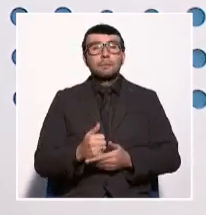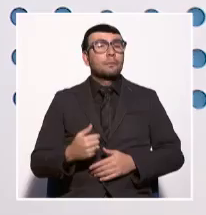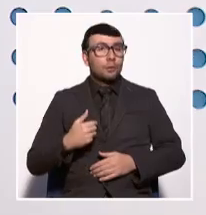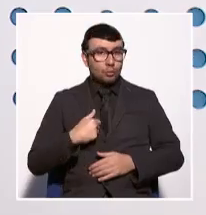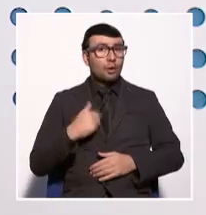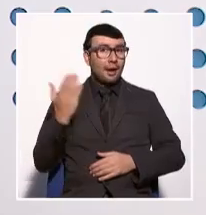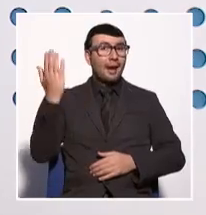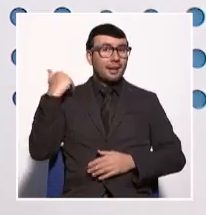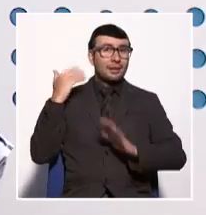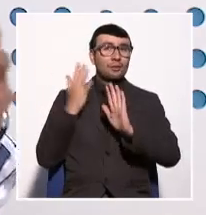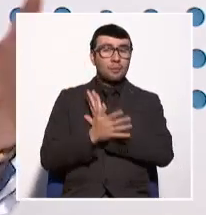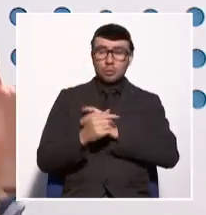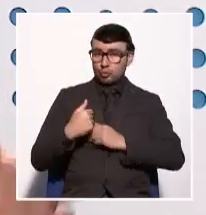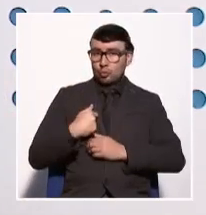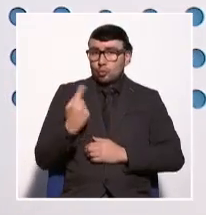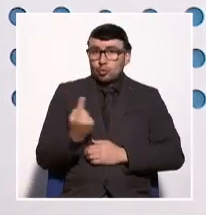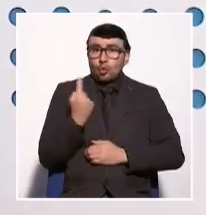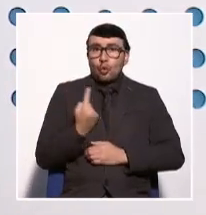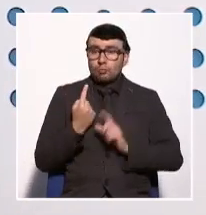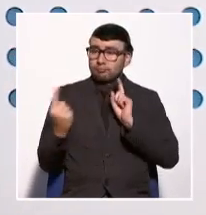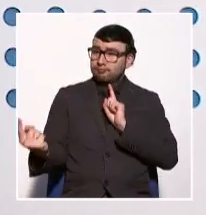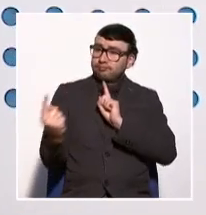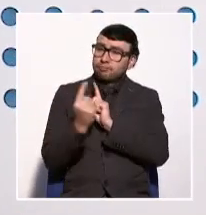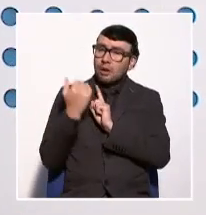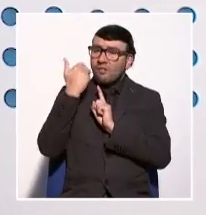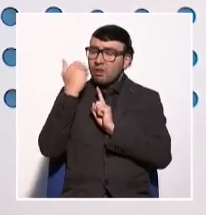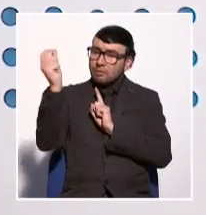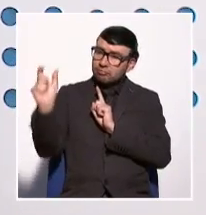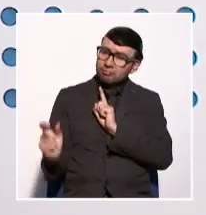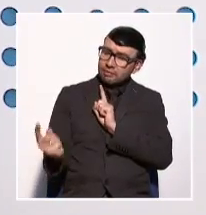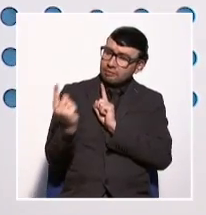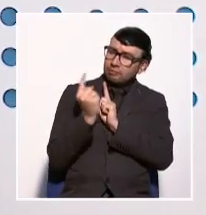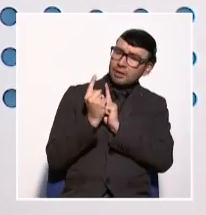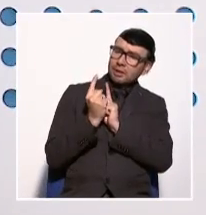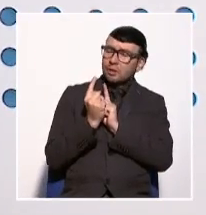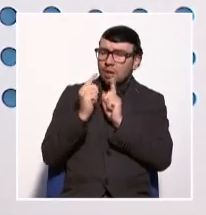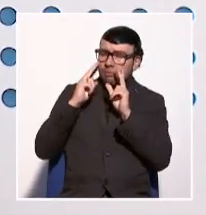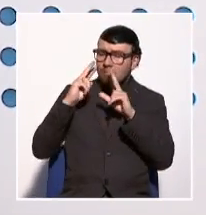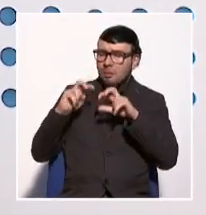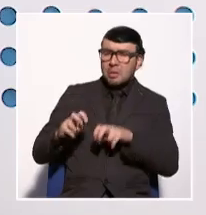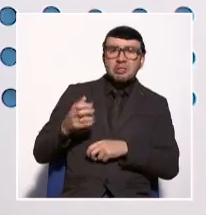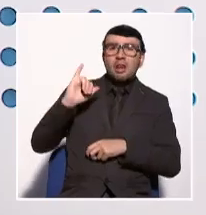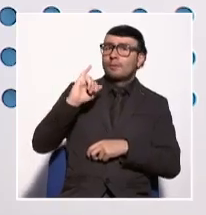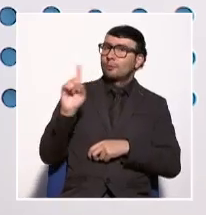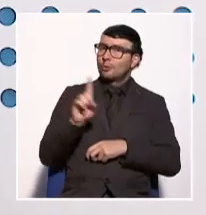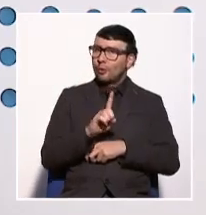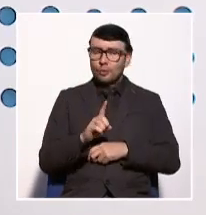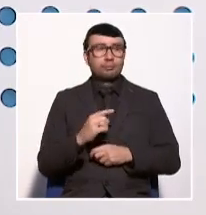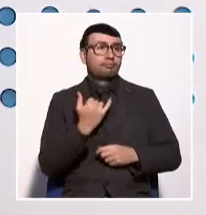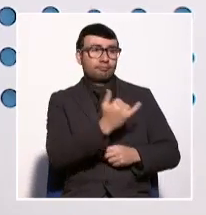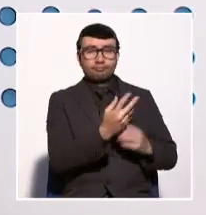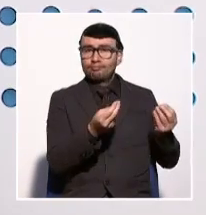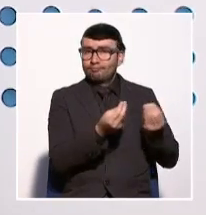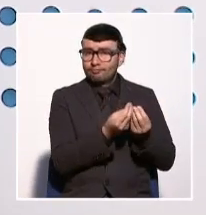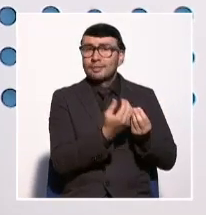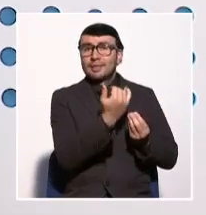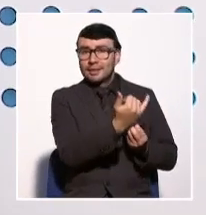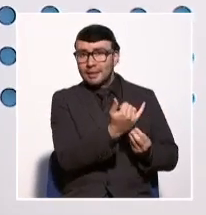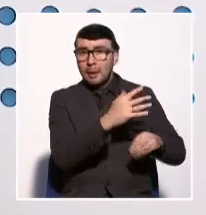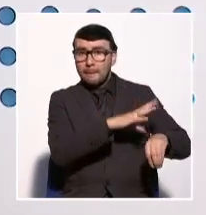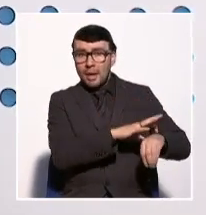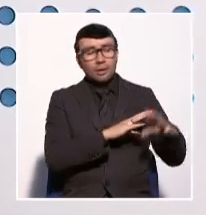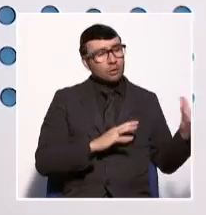atiendo consultar lo hago en conjunto con un grupo de médicos en medicina cuatro ojos ven más que dos y